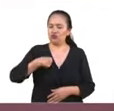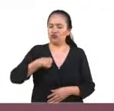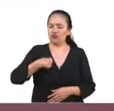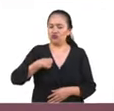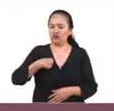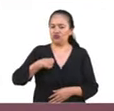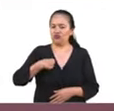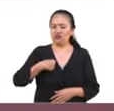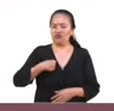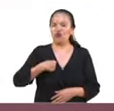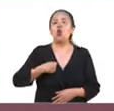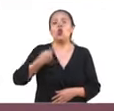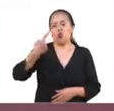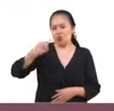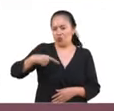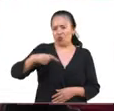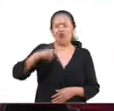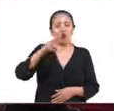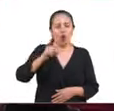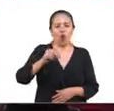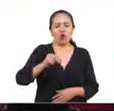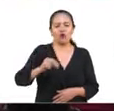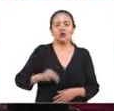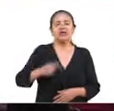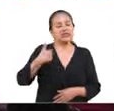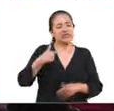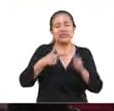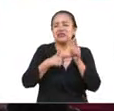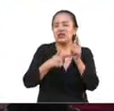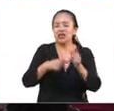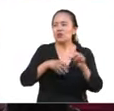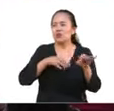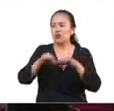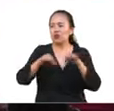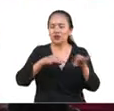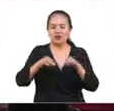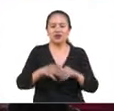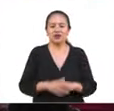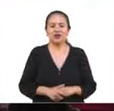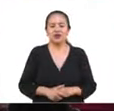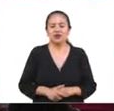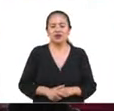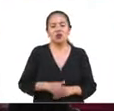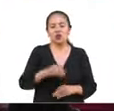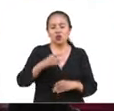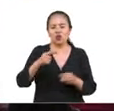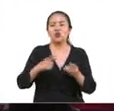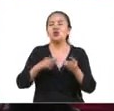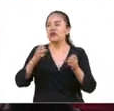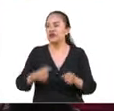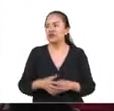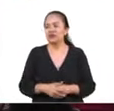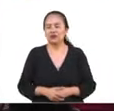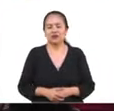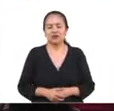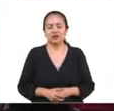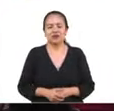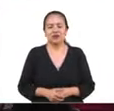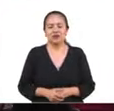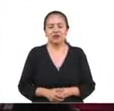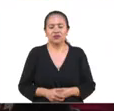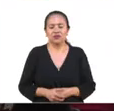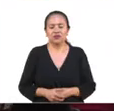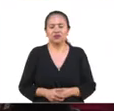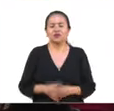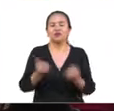nos dio el pueblo de México. Y por eso seguimos luchando en cada lugar en donde estemos. De igual manera,